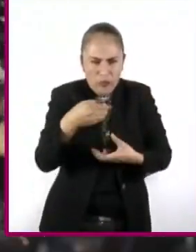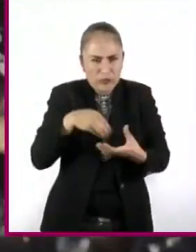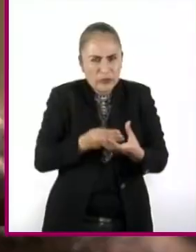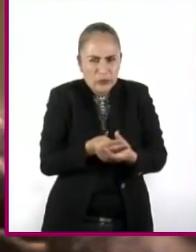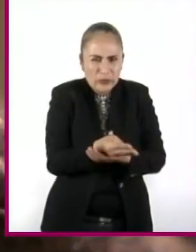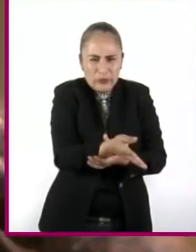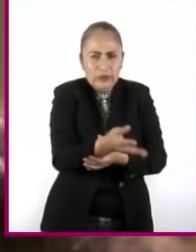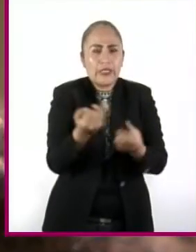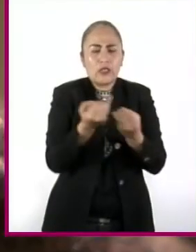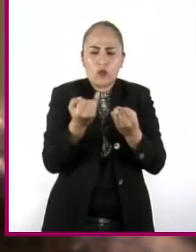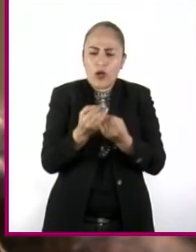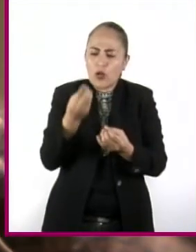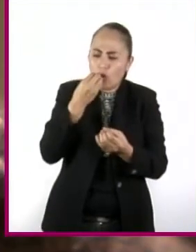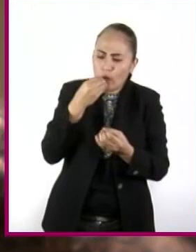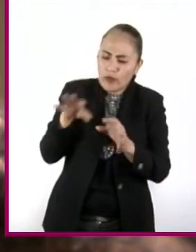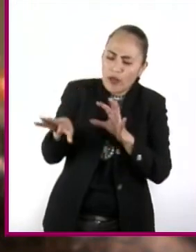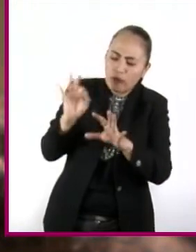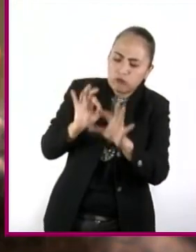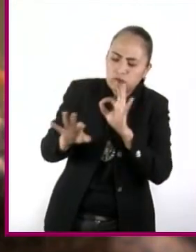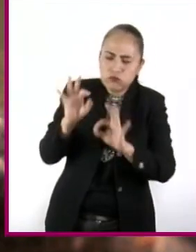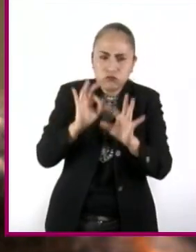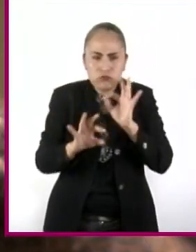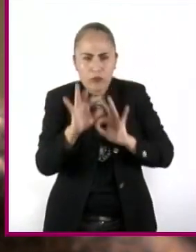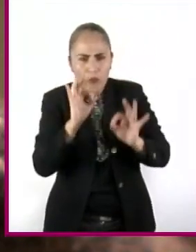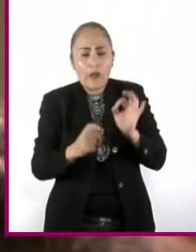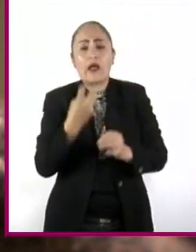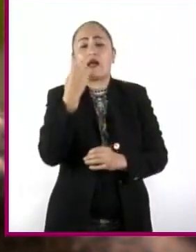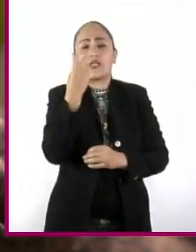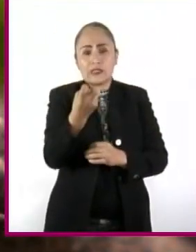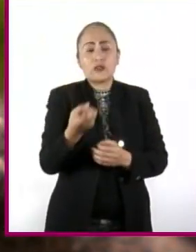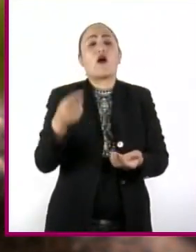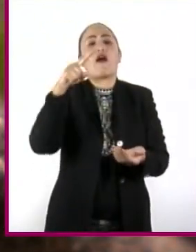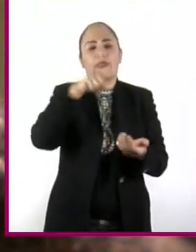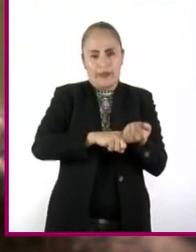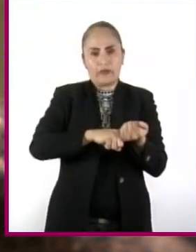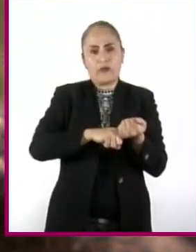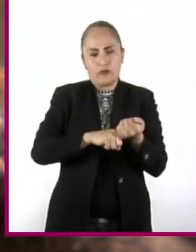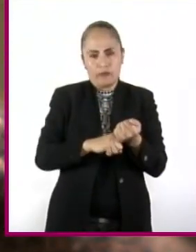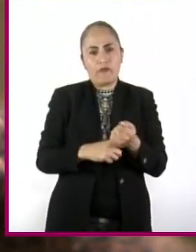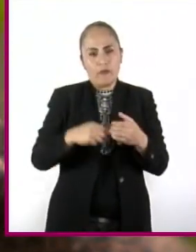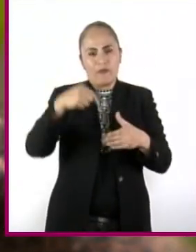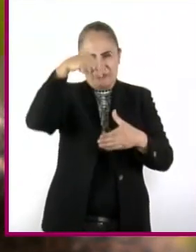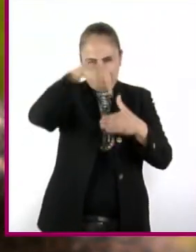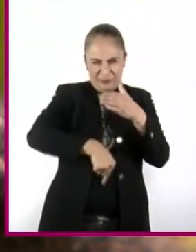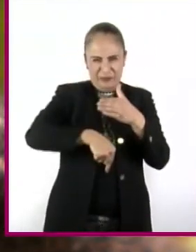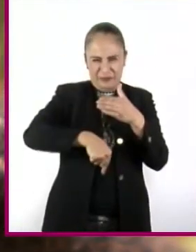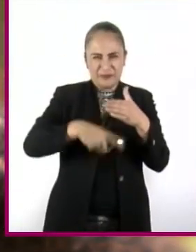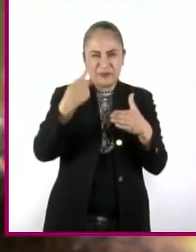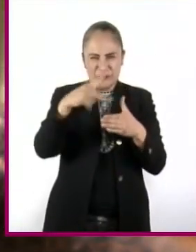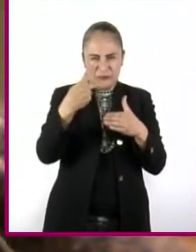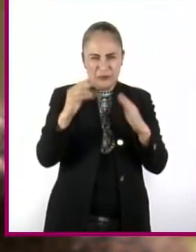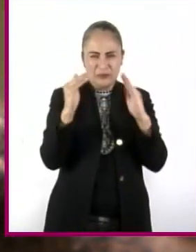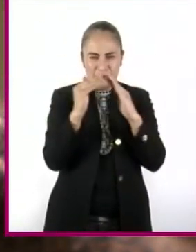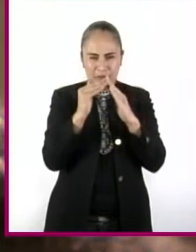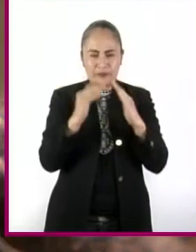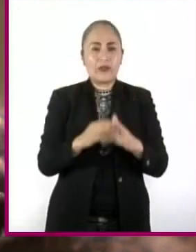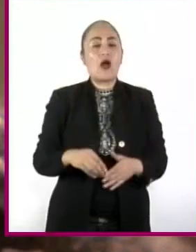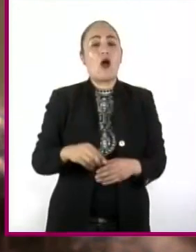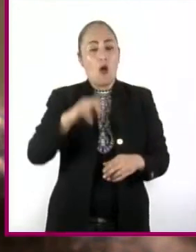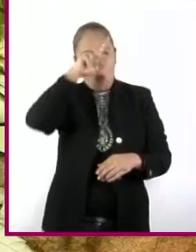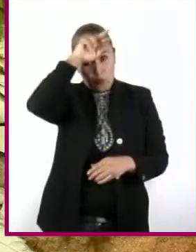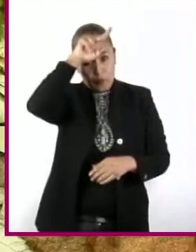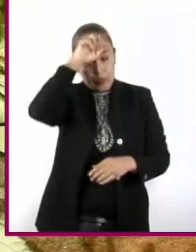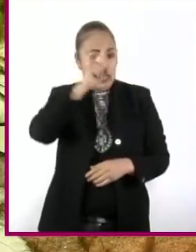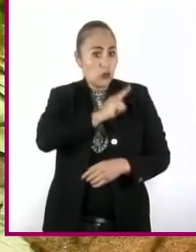varias opciones. Sin embargo, estas tareas se dan en la colonia, ya que ninguna hormiga es capaz de realizarlas por sí